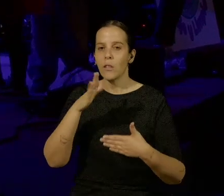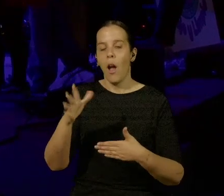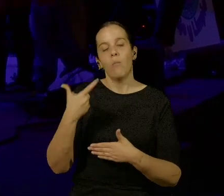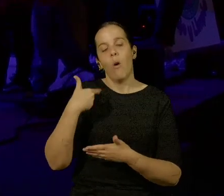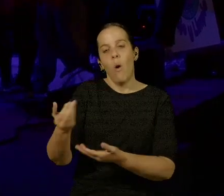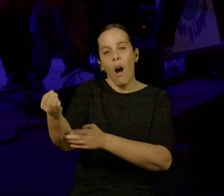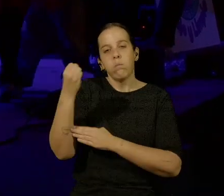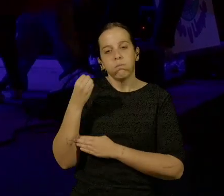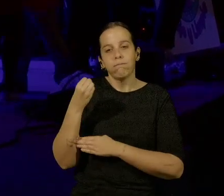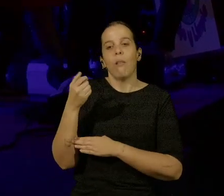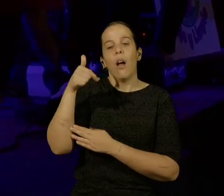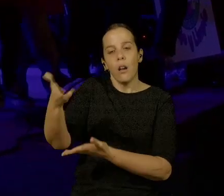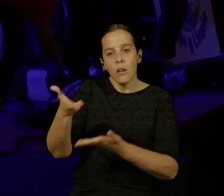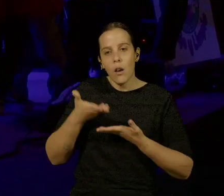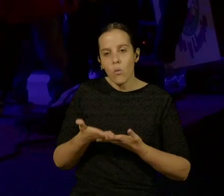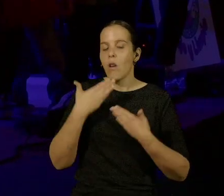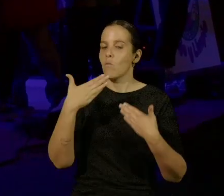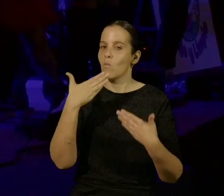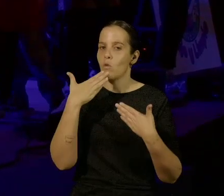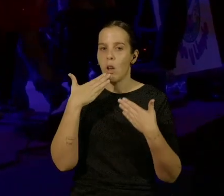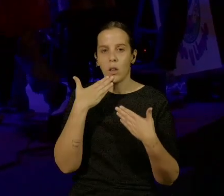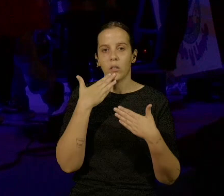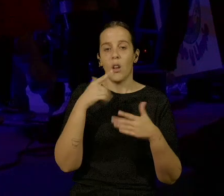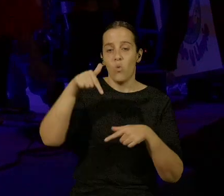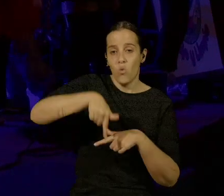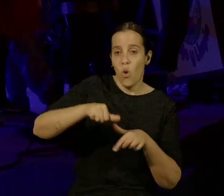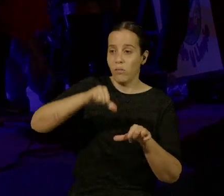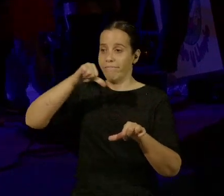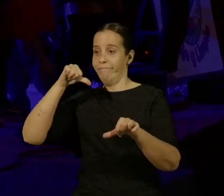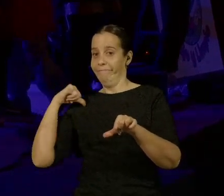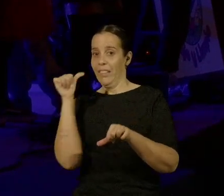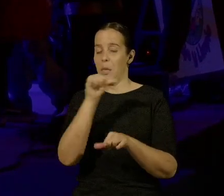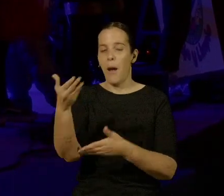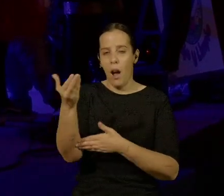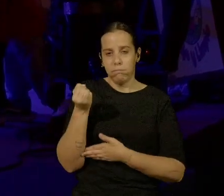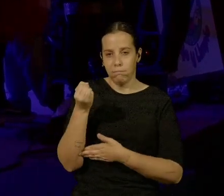paliza durante hoy y todas estas semanas atrás.